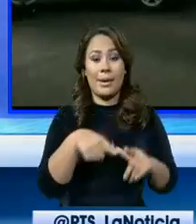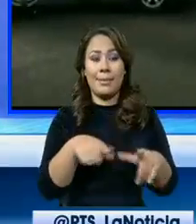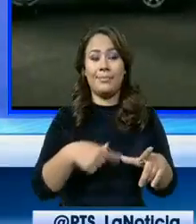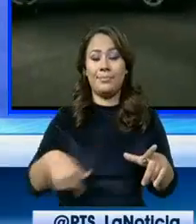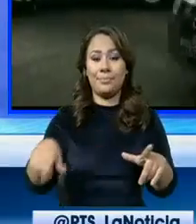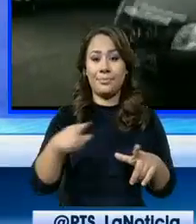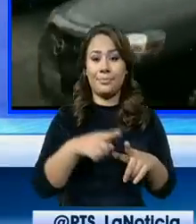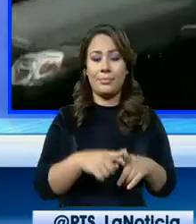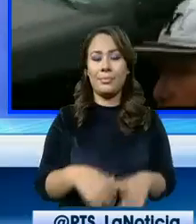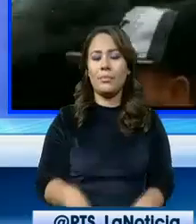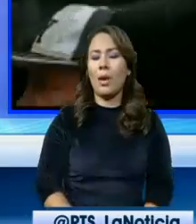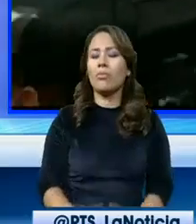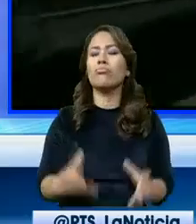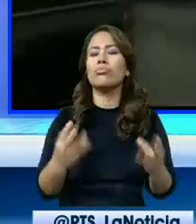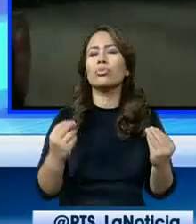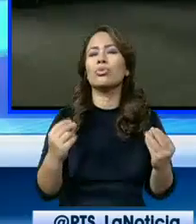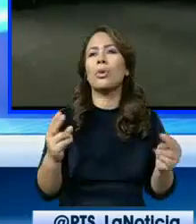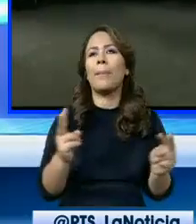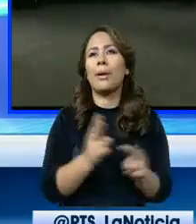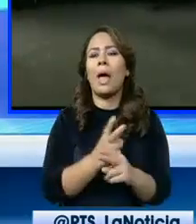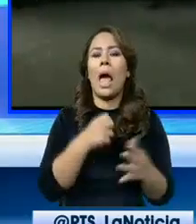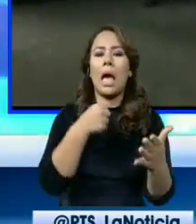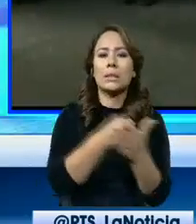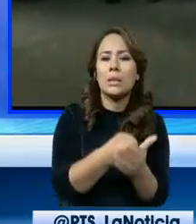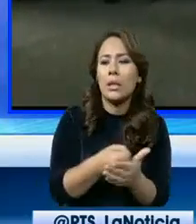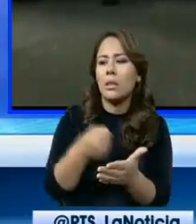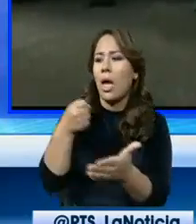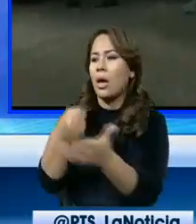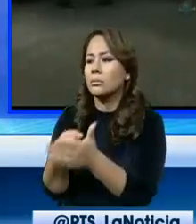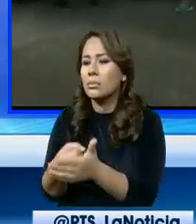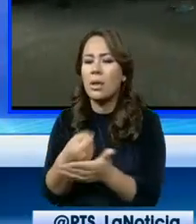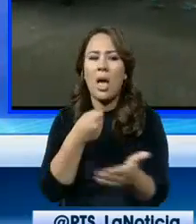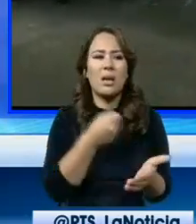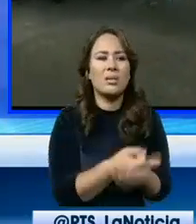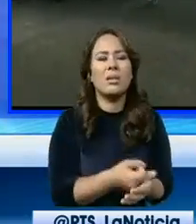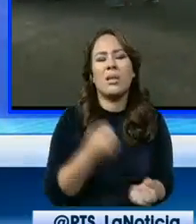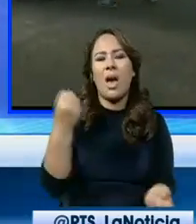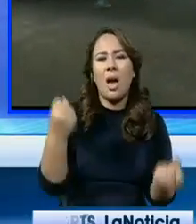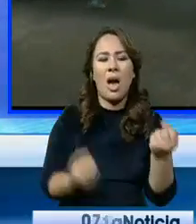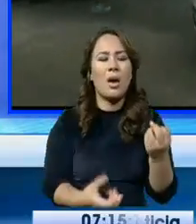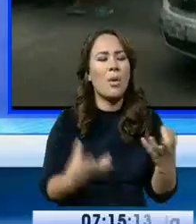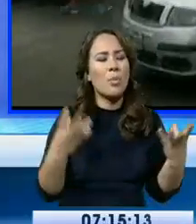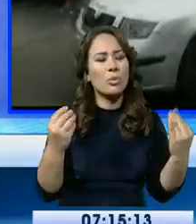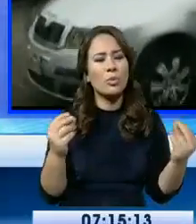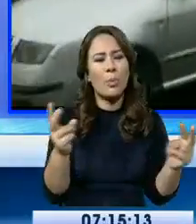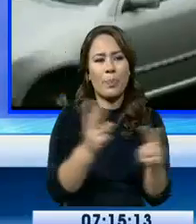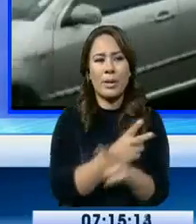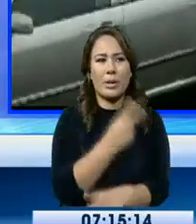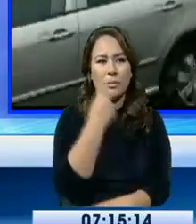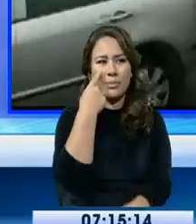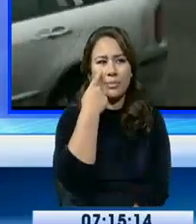intersección, constantes accidentes de tránsito que se están generando. Y miren por acá,